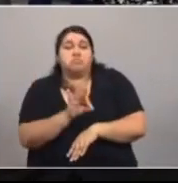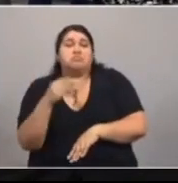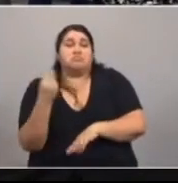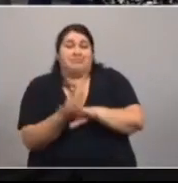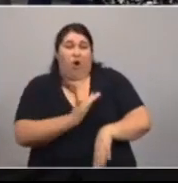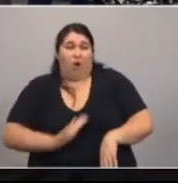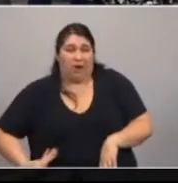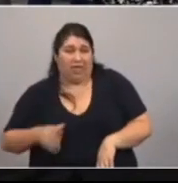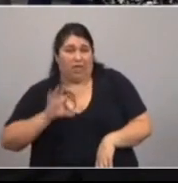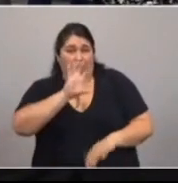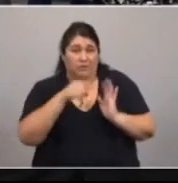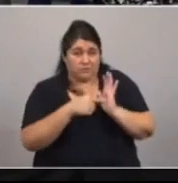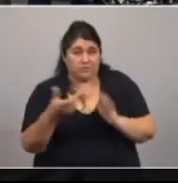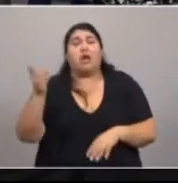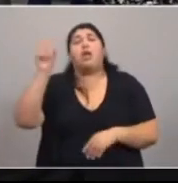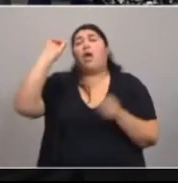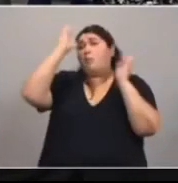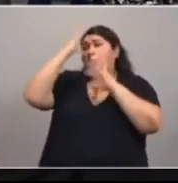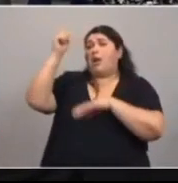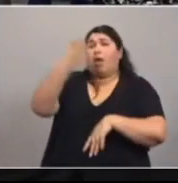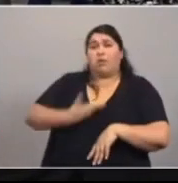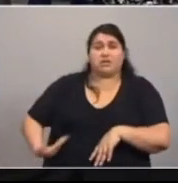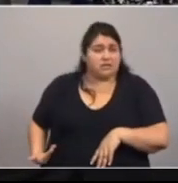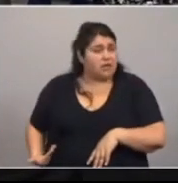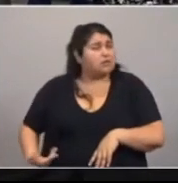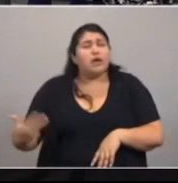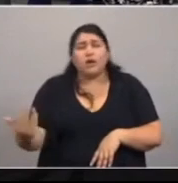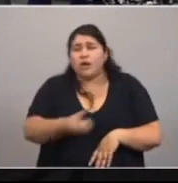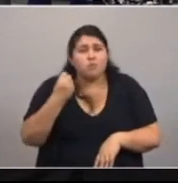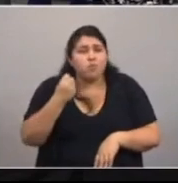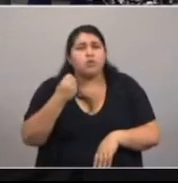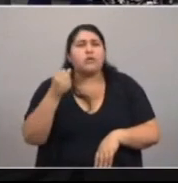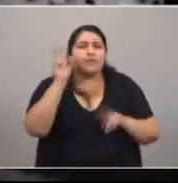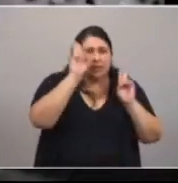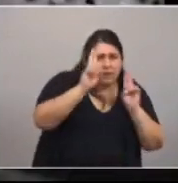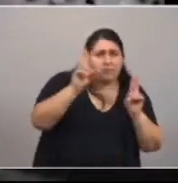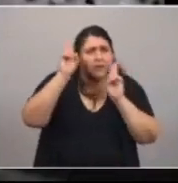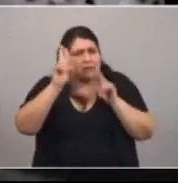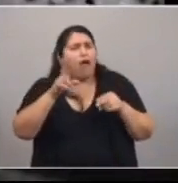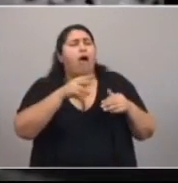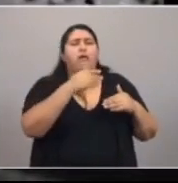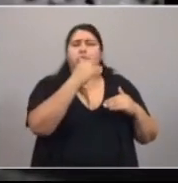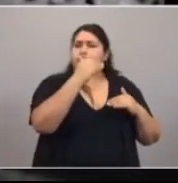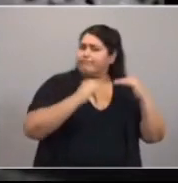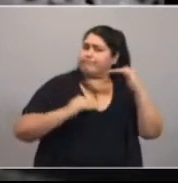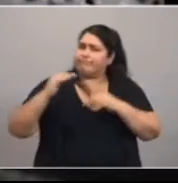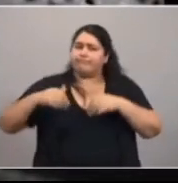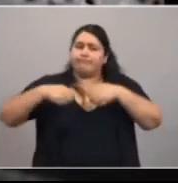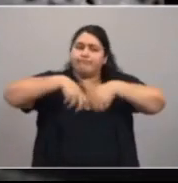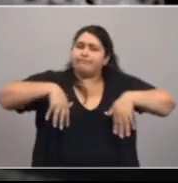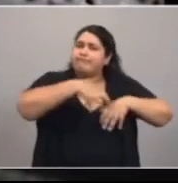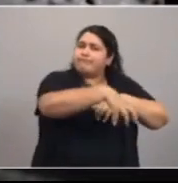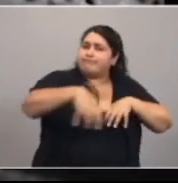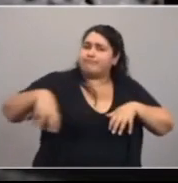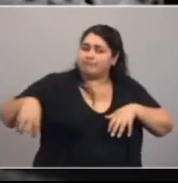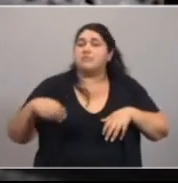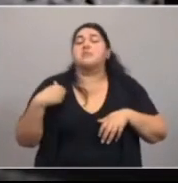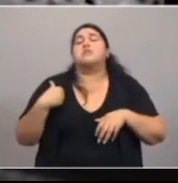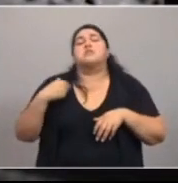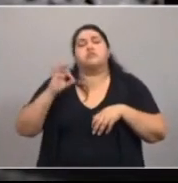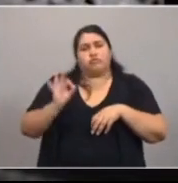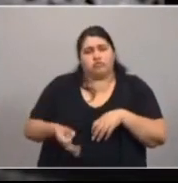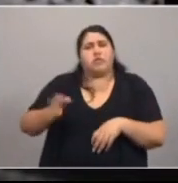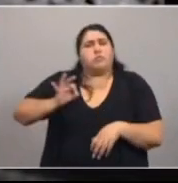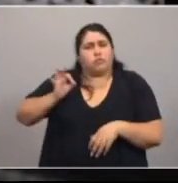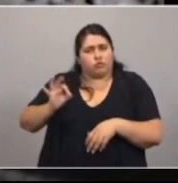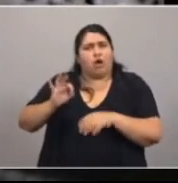en cuenta cuáles son las divisiones de poderes. Me parece que hay mucho trabajo de la legislatura de muchísimos años para hacer esas 300 leyes que se